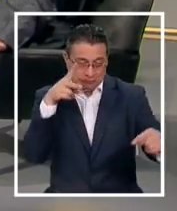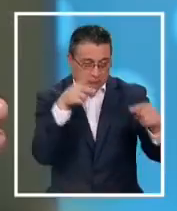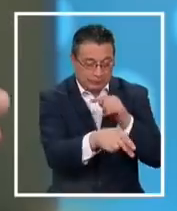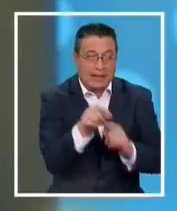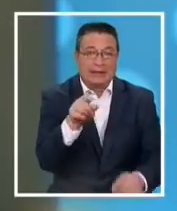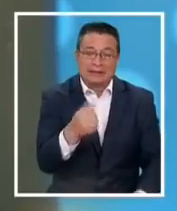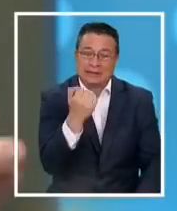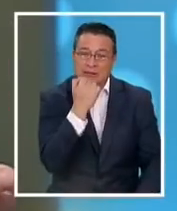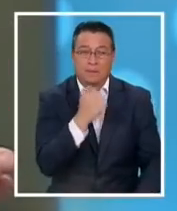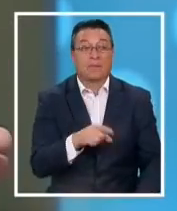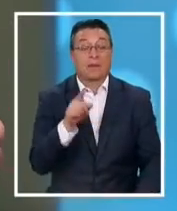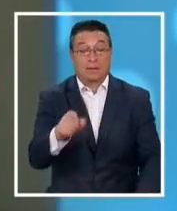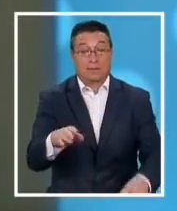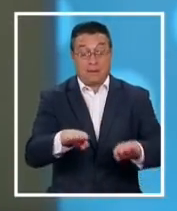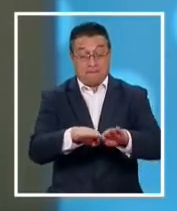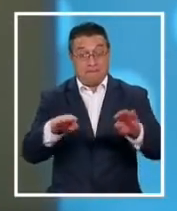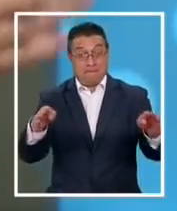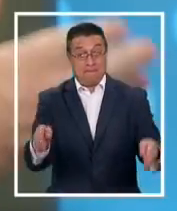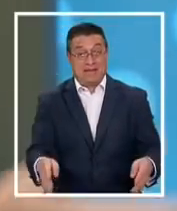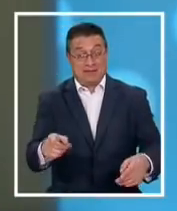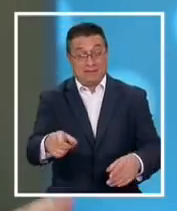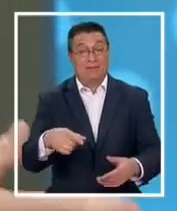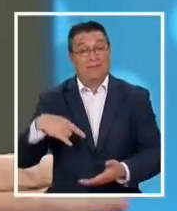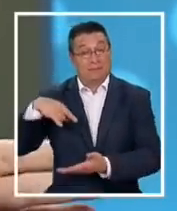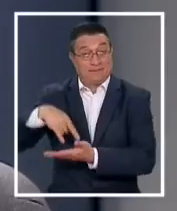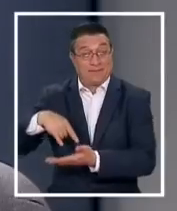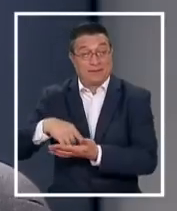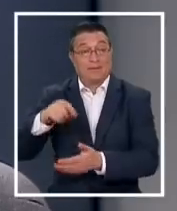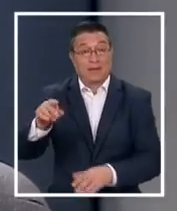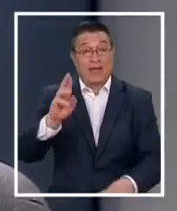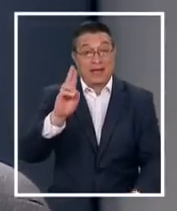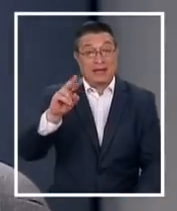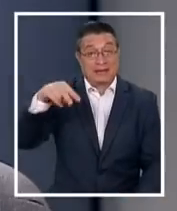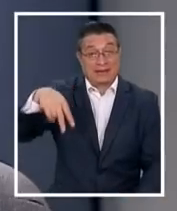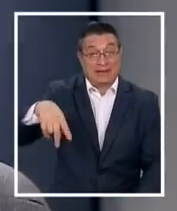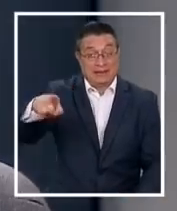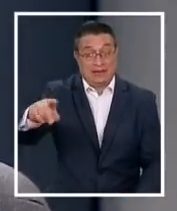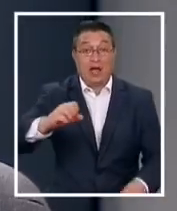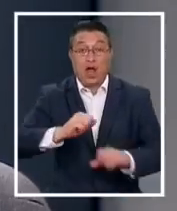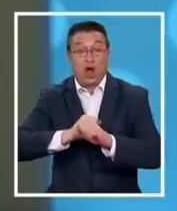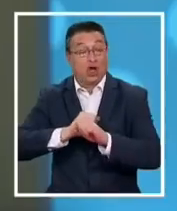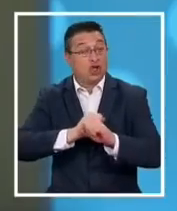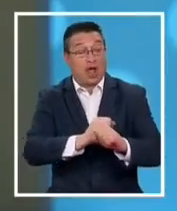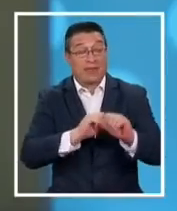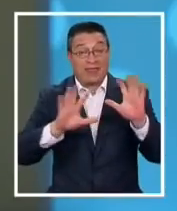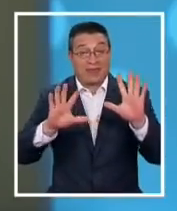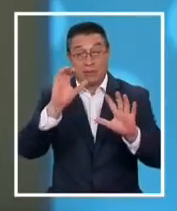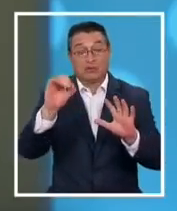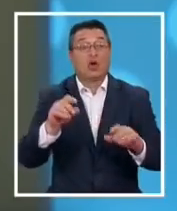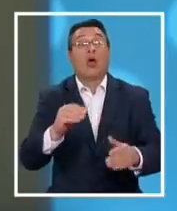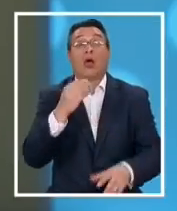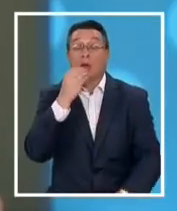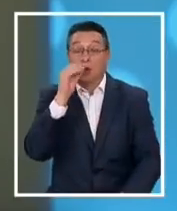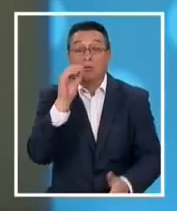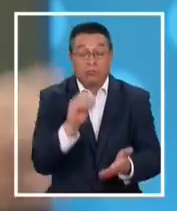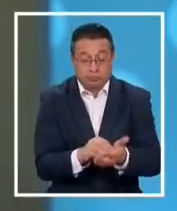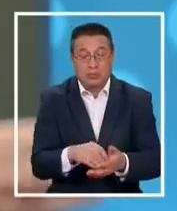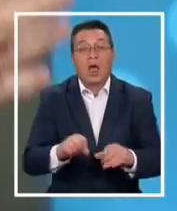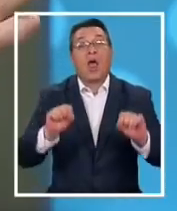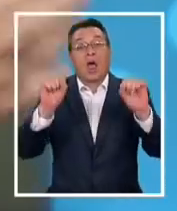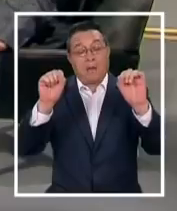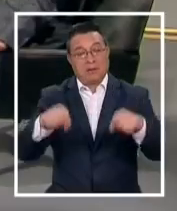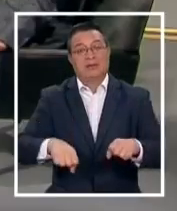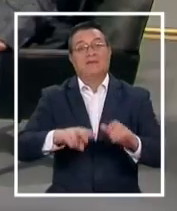Cámara, presidida por un hombre de Renovación Nacional contrario al retiro, declaró admisible la